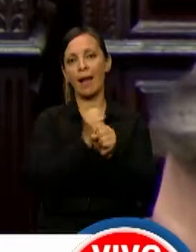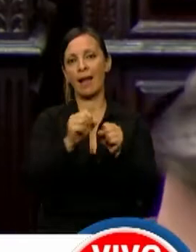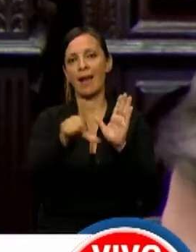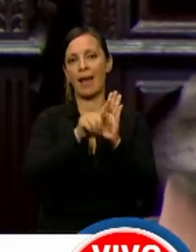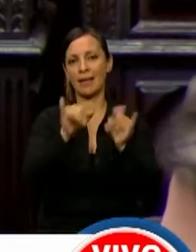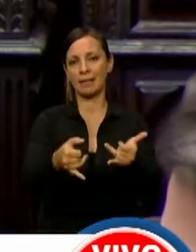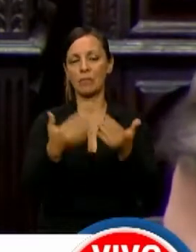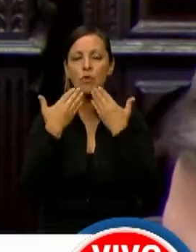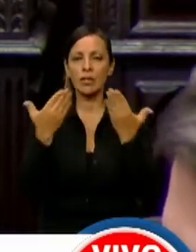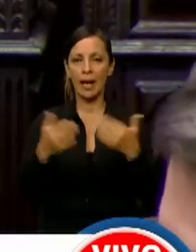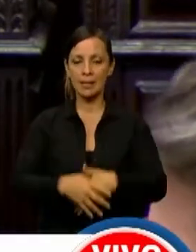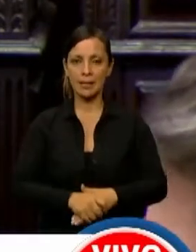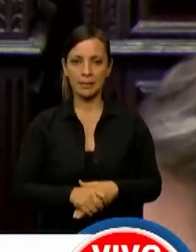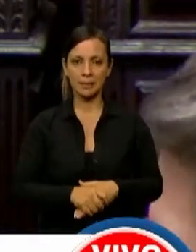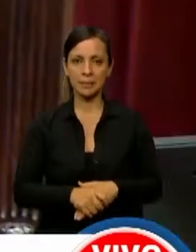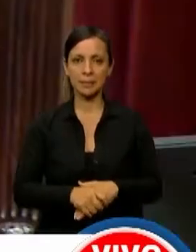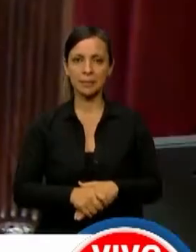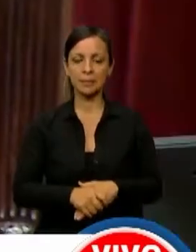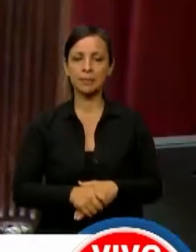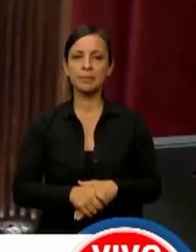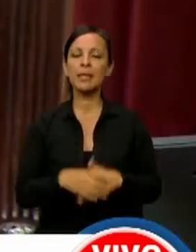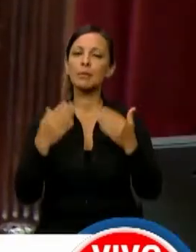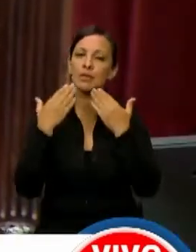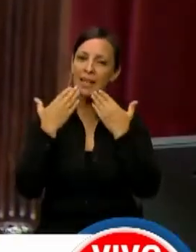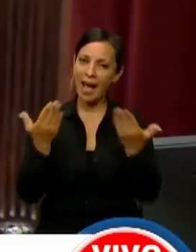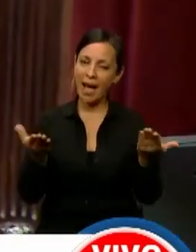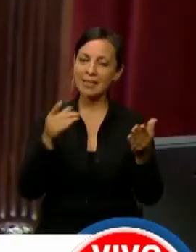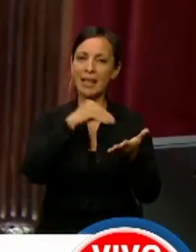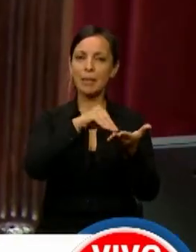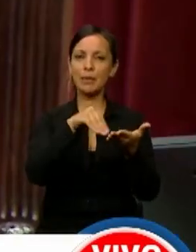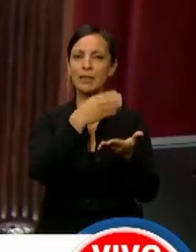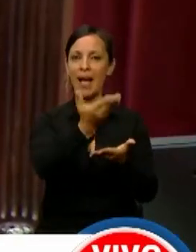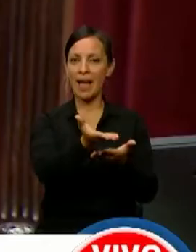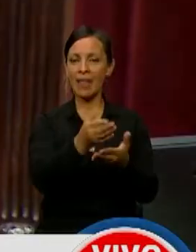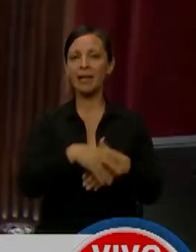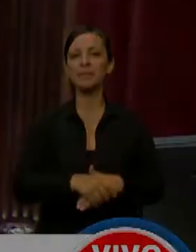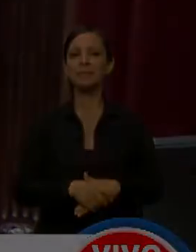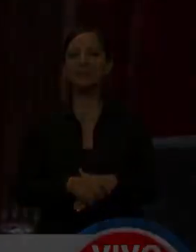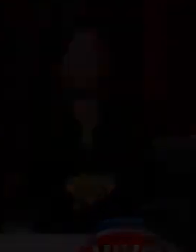gracias. Muchas gracias, diputada Laura Russo.